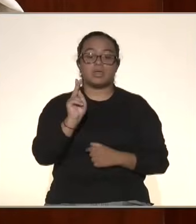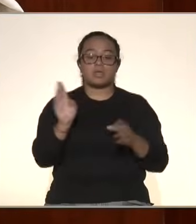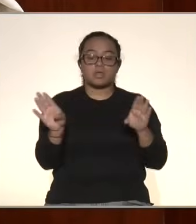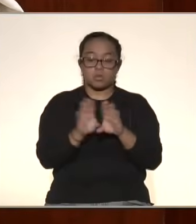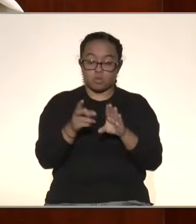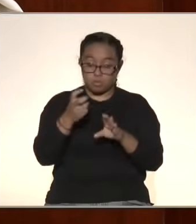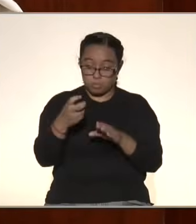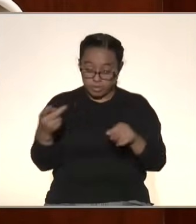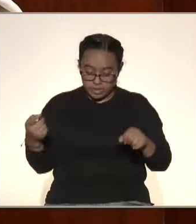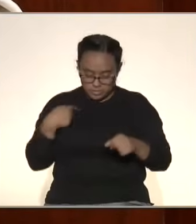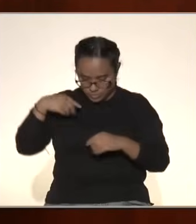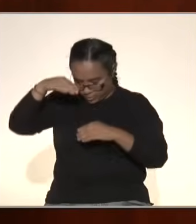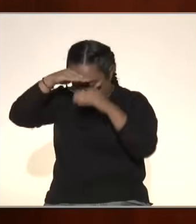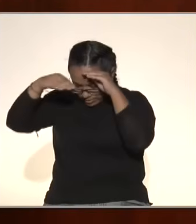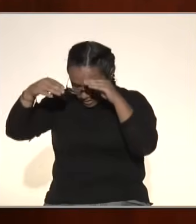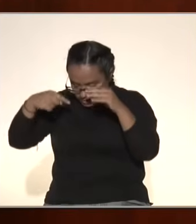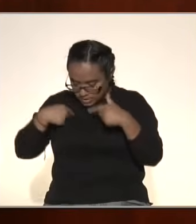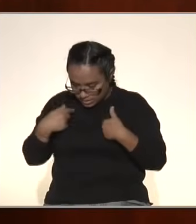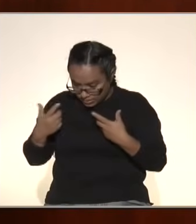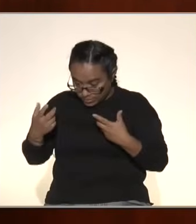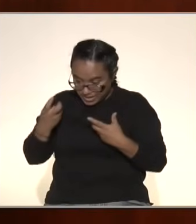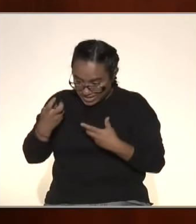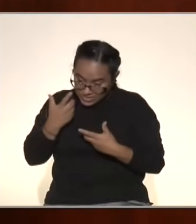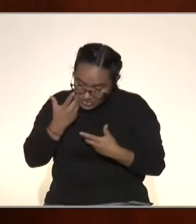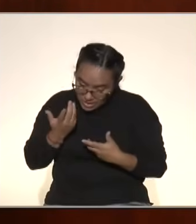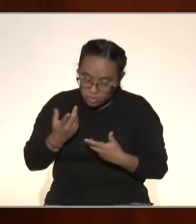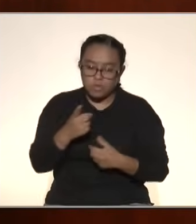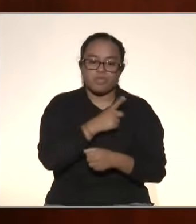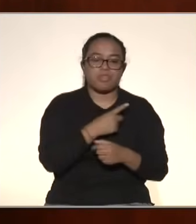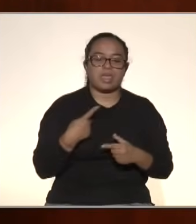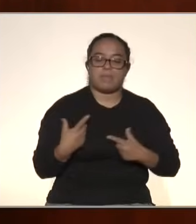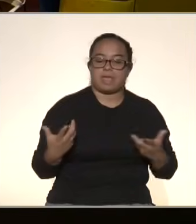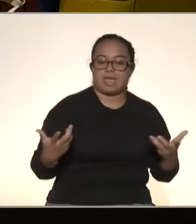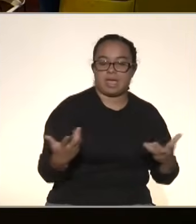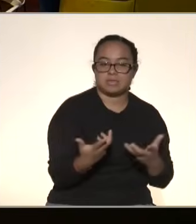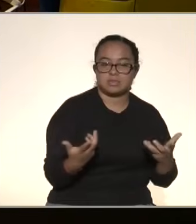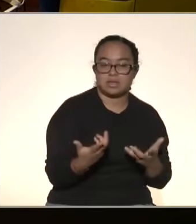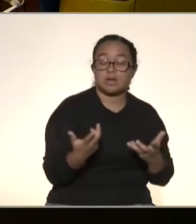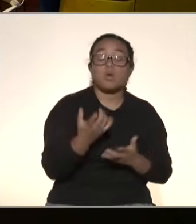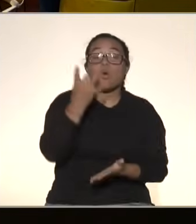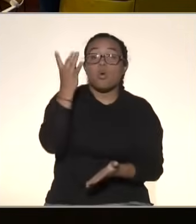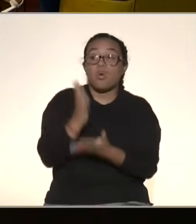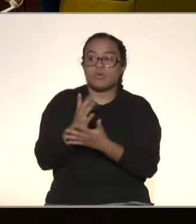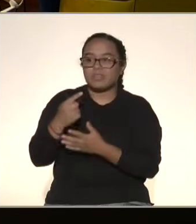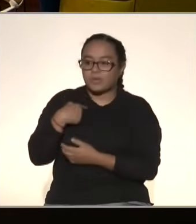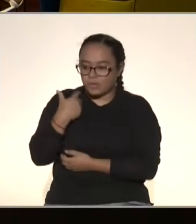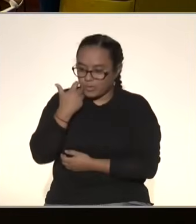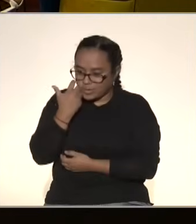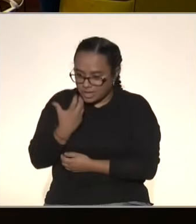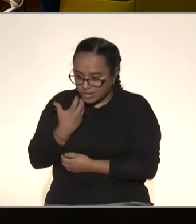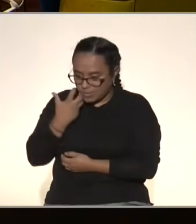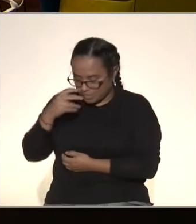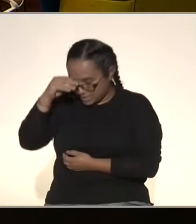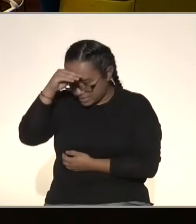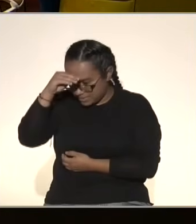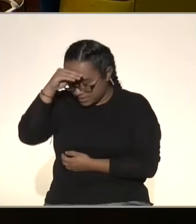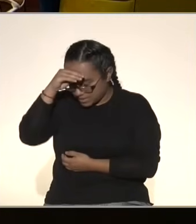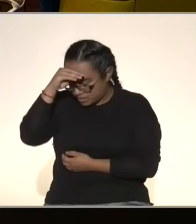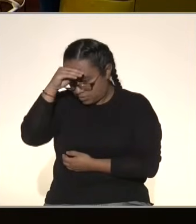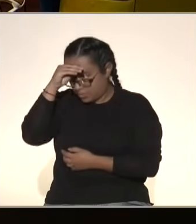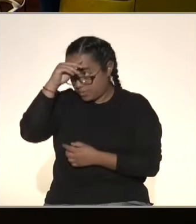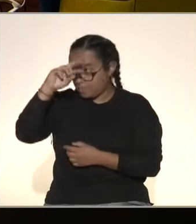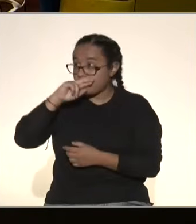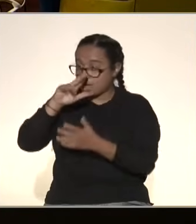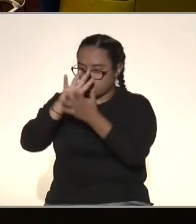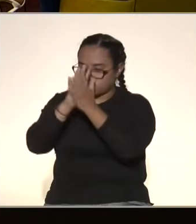van a suceder? Actuando al respecto. Claro. No solo No dejando todo deseando, al aire. Sí. exacto, no solo deseando qué va a pasar. De ahí